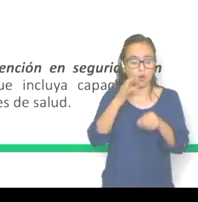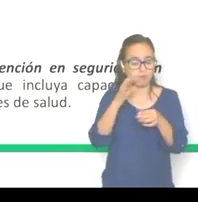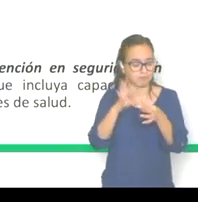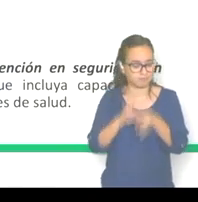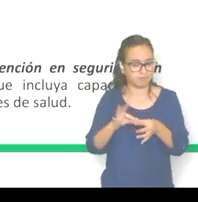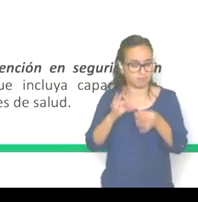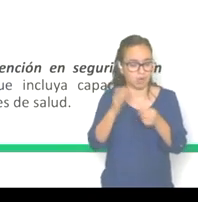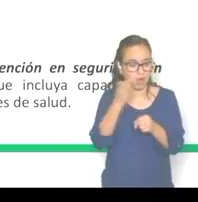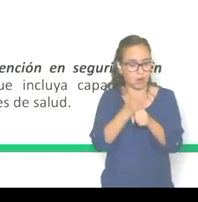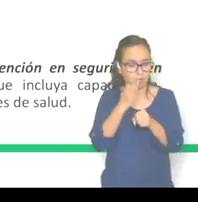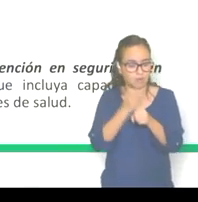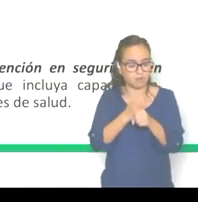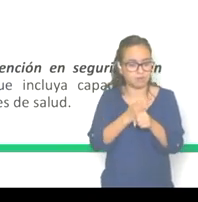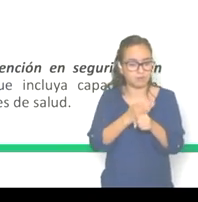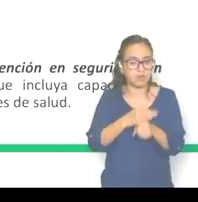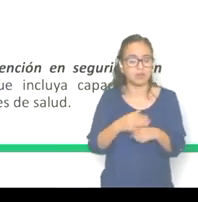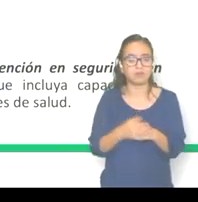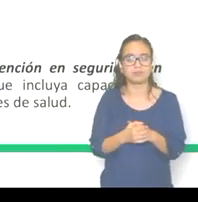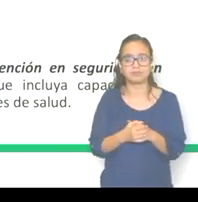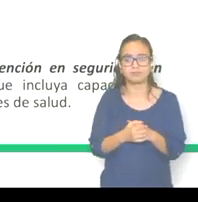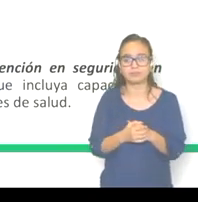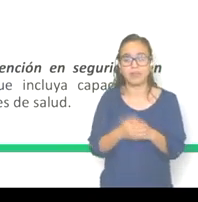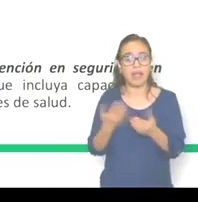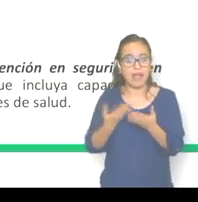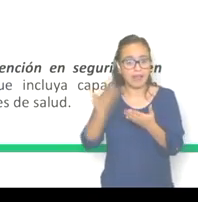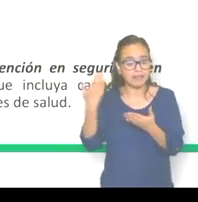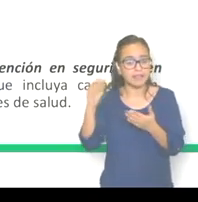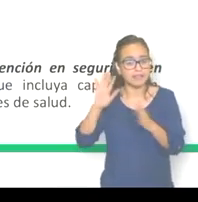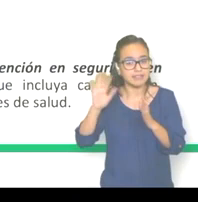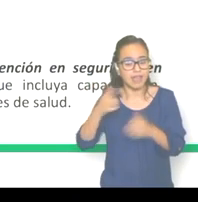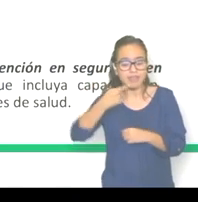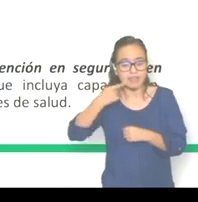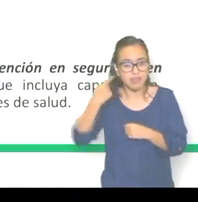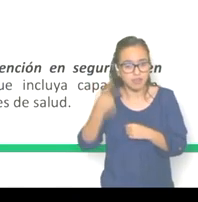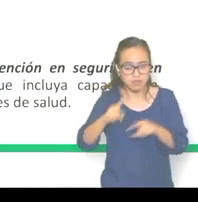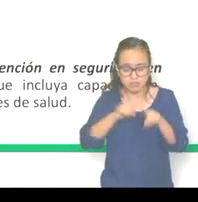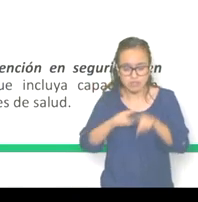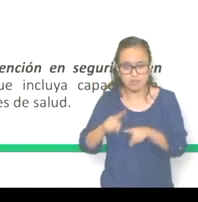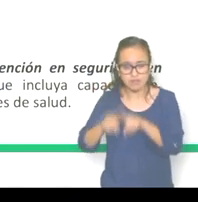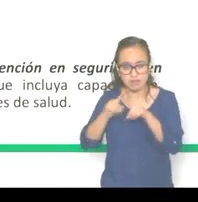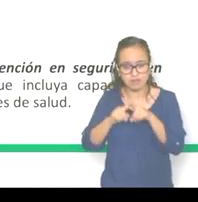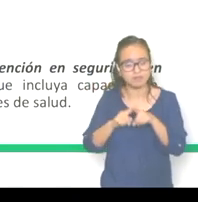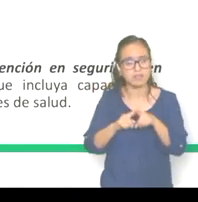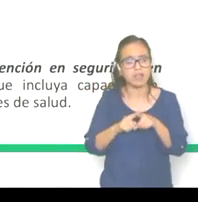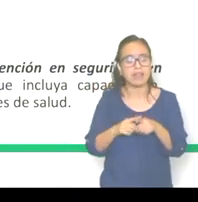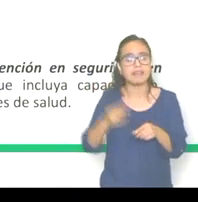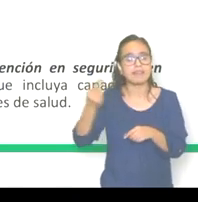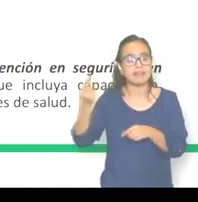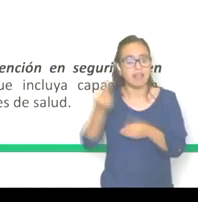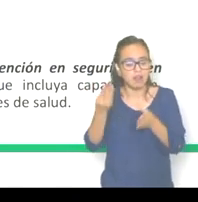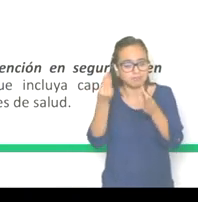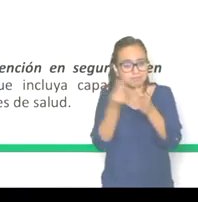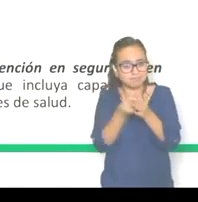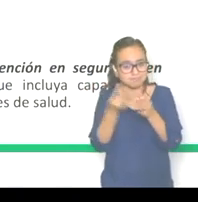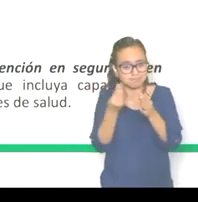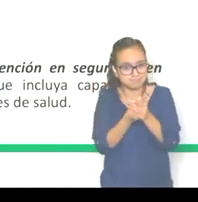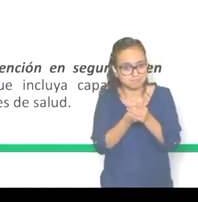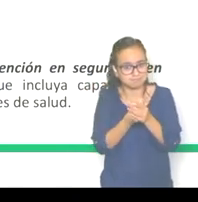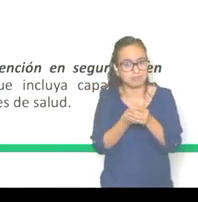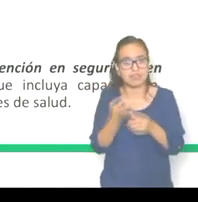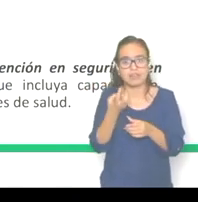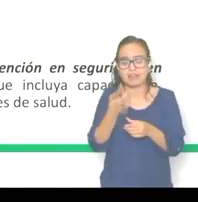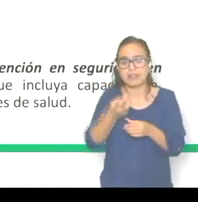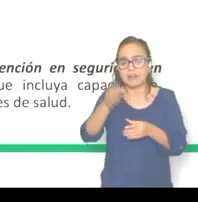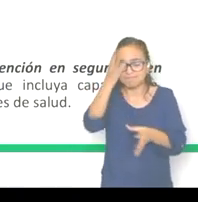sé y los hemos escuchado y hemos tenido varias solicitudes, que incluya capacitación,